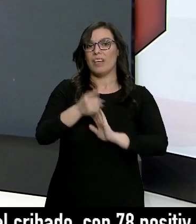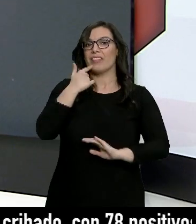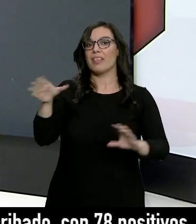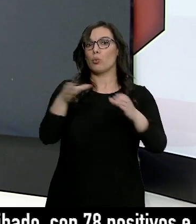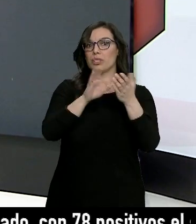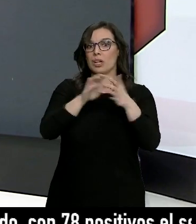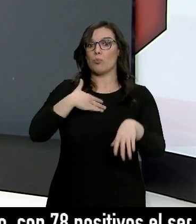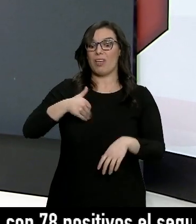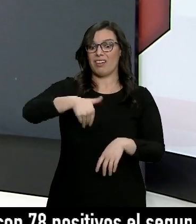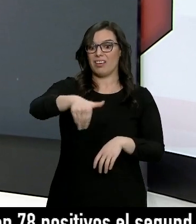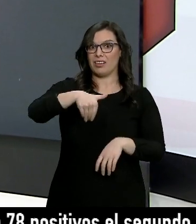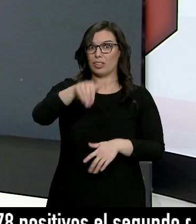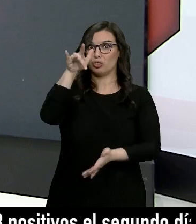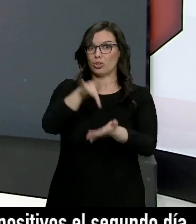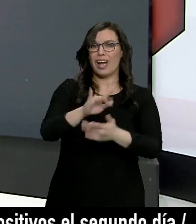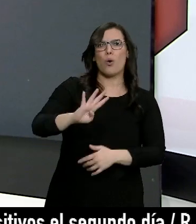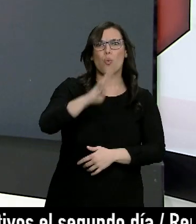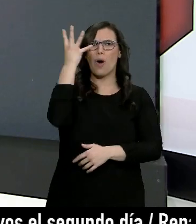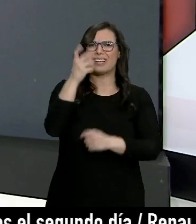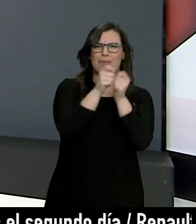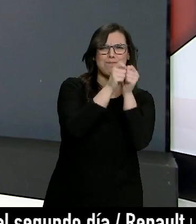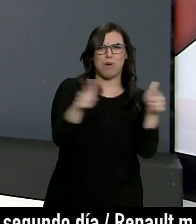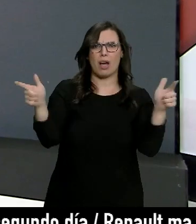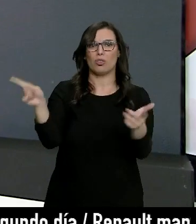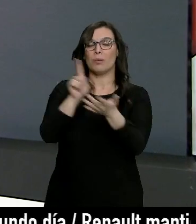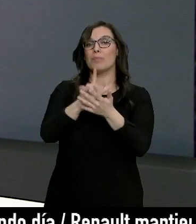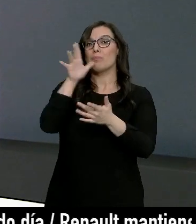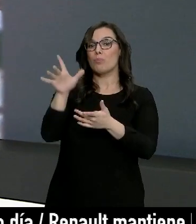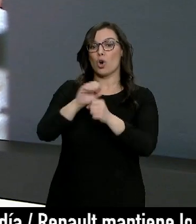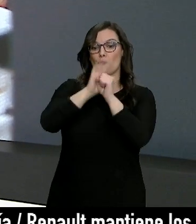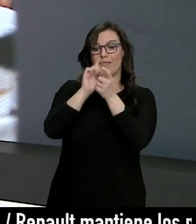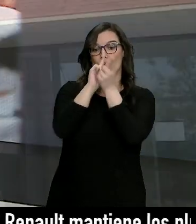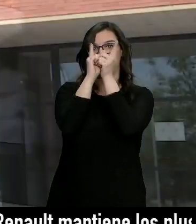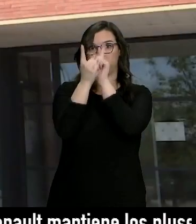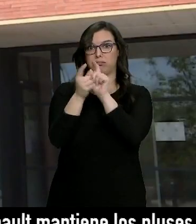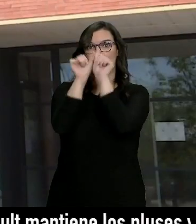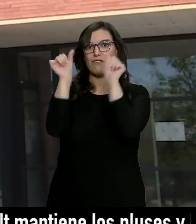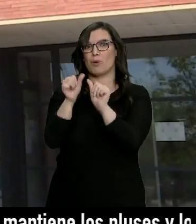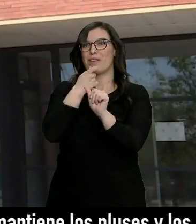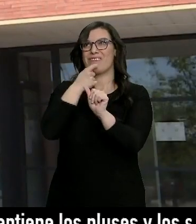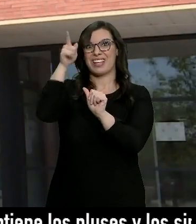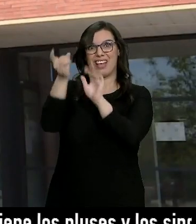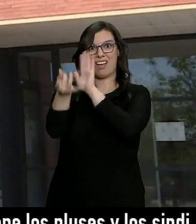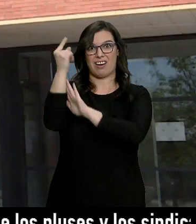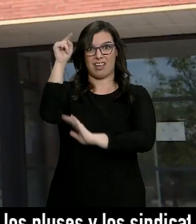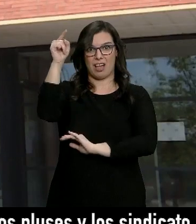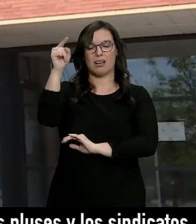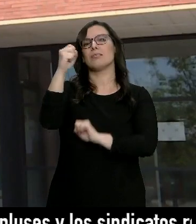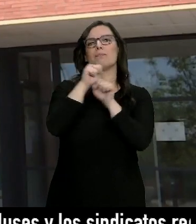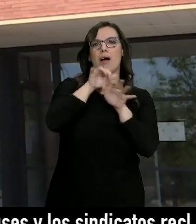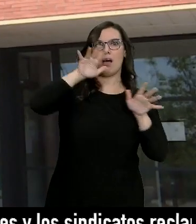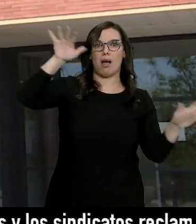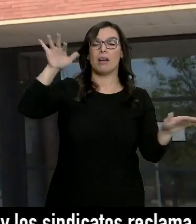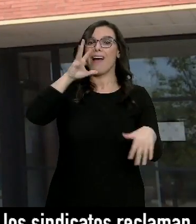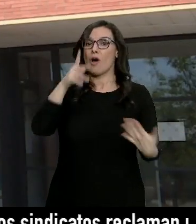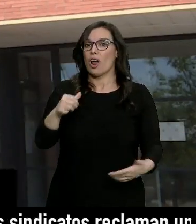podríamos estar a las puertas de la cuarta ola por la cepa británica. Ahora mismo todos los centros hospitalarios están muy por encima